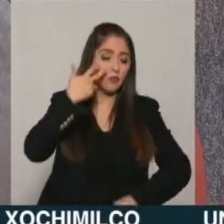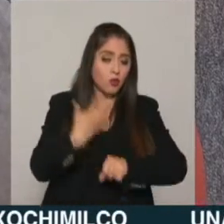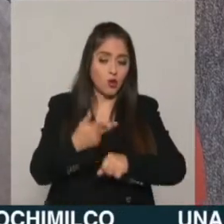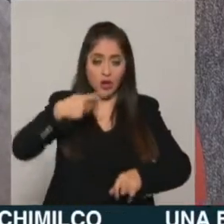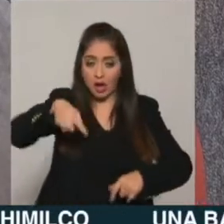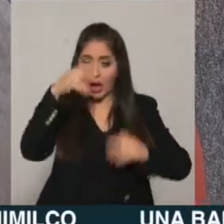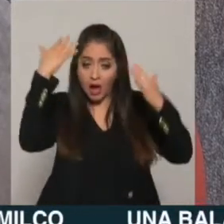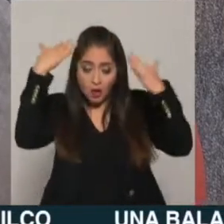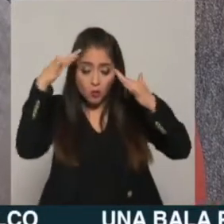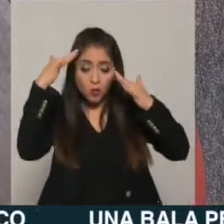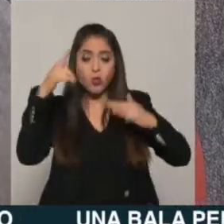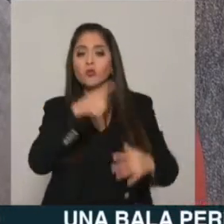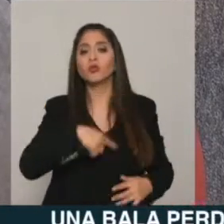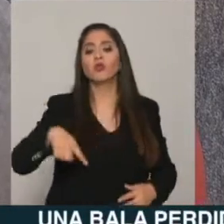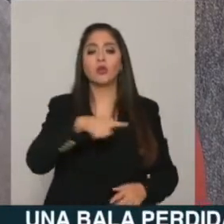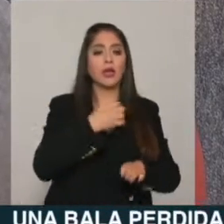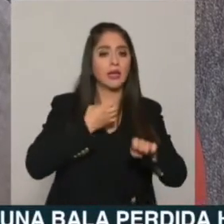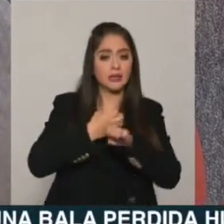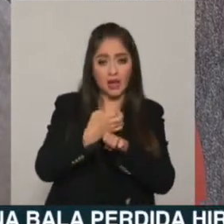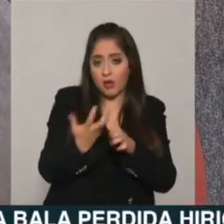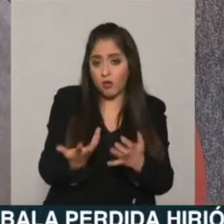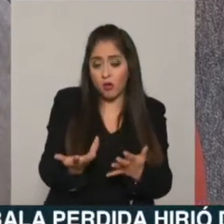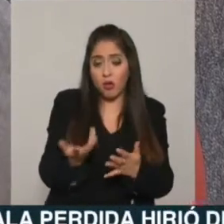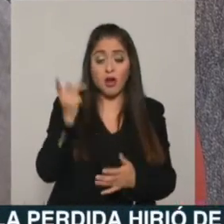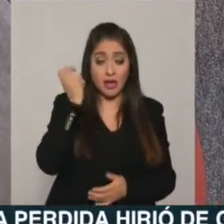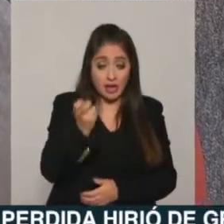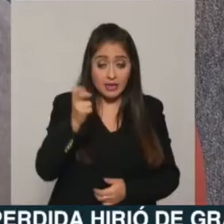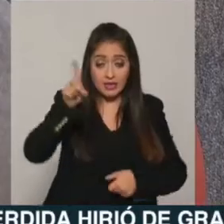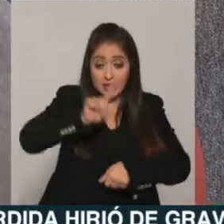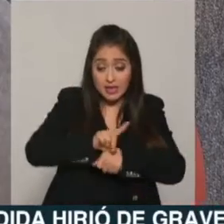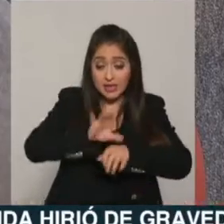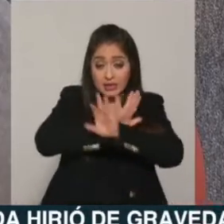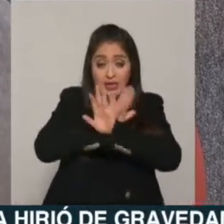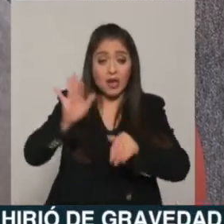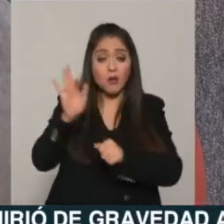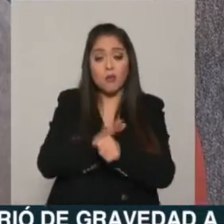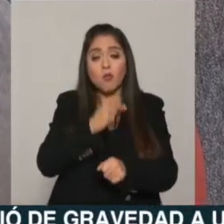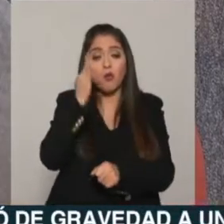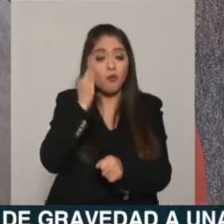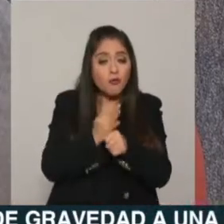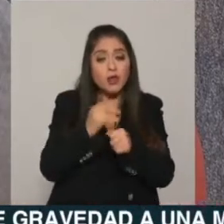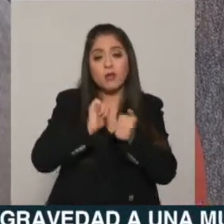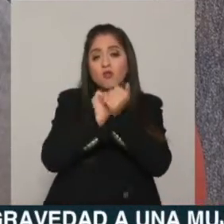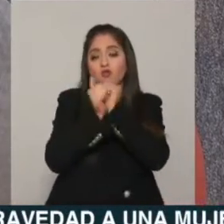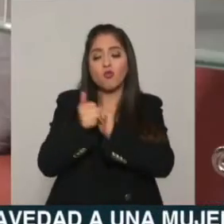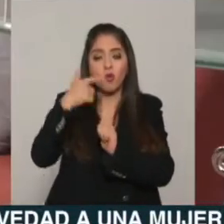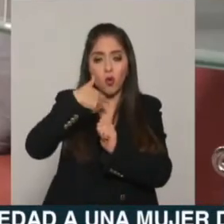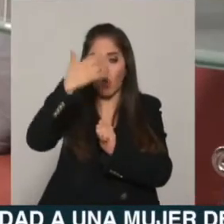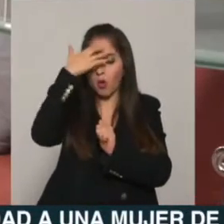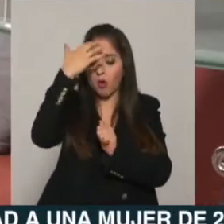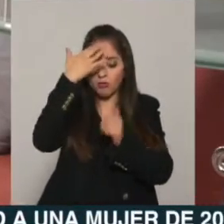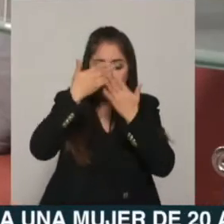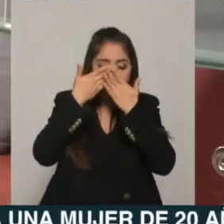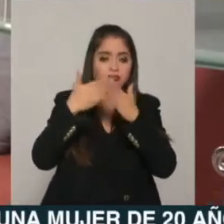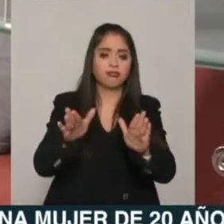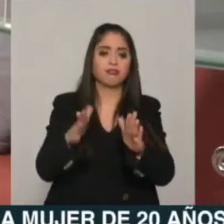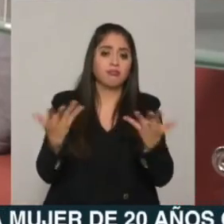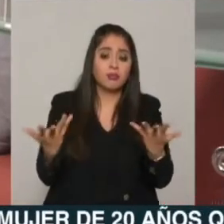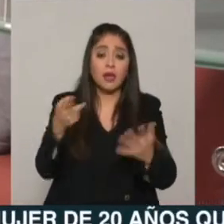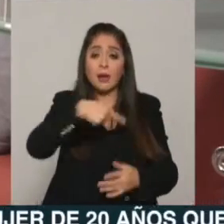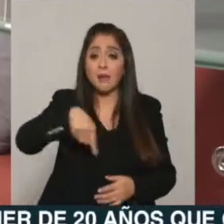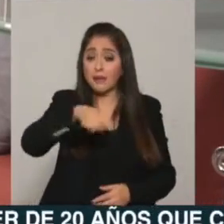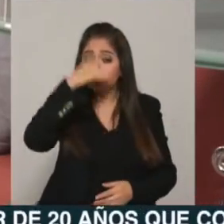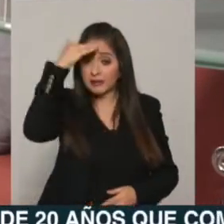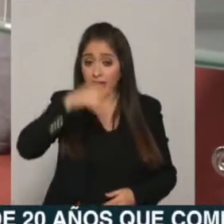Estado, es cuando vamos a poder llegar a un conocimiento adecuado y entender que al joven no se le